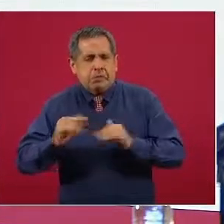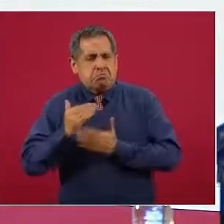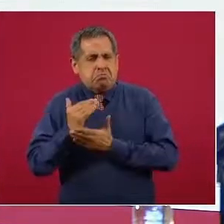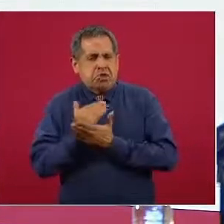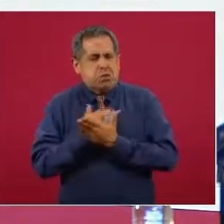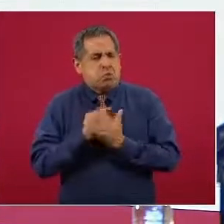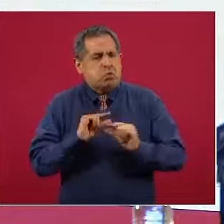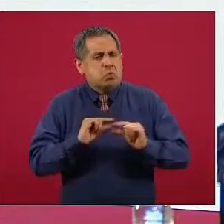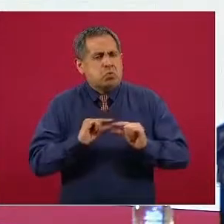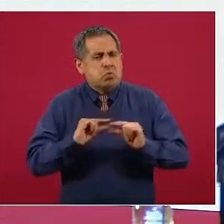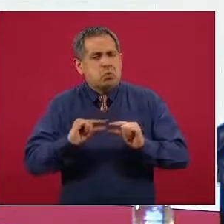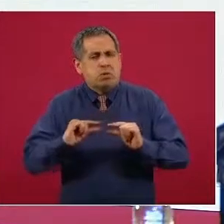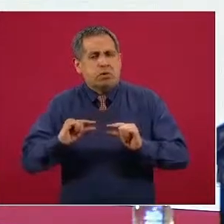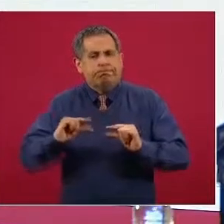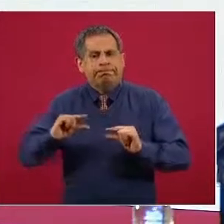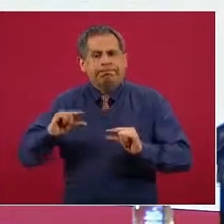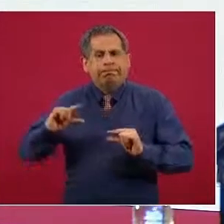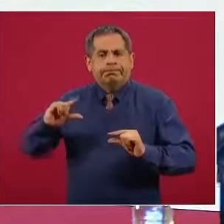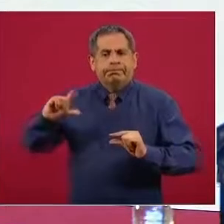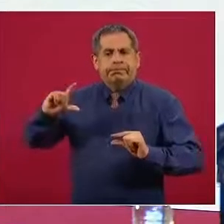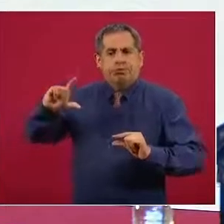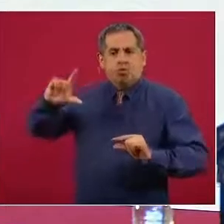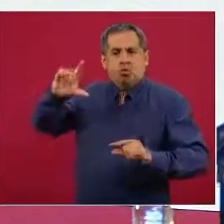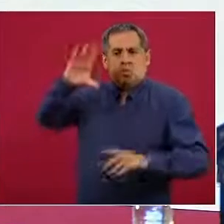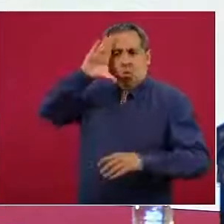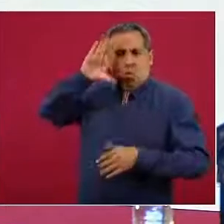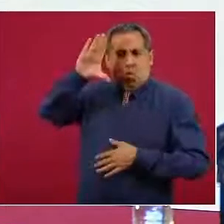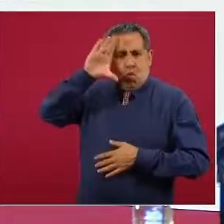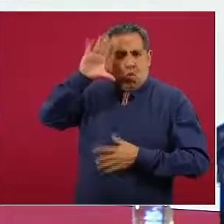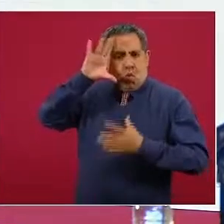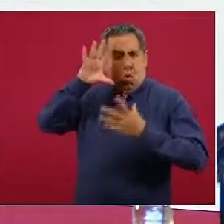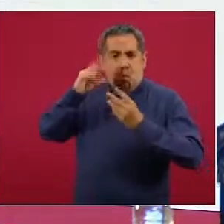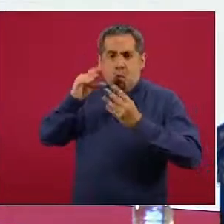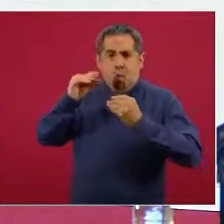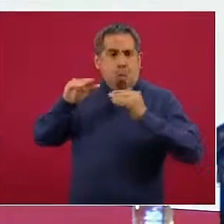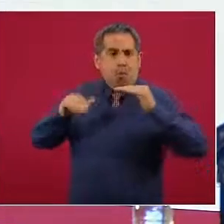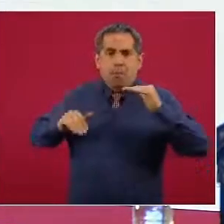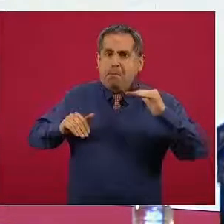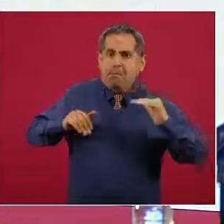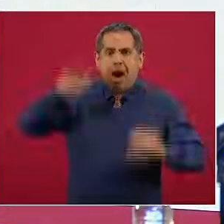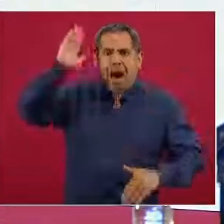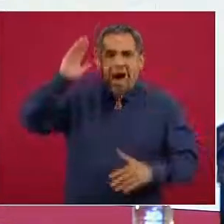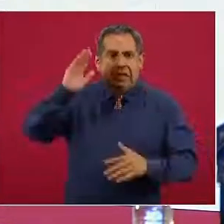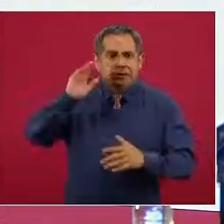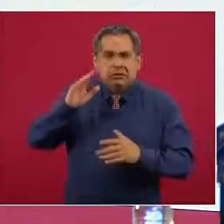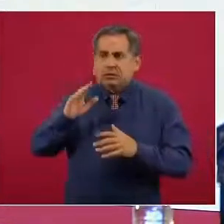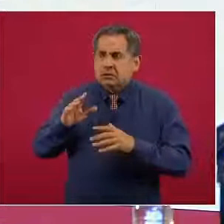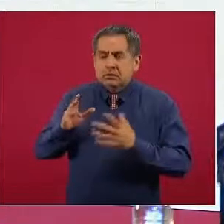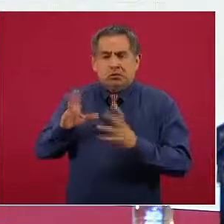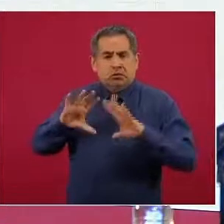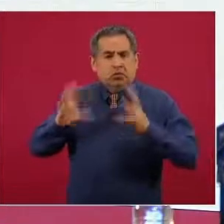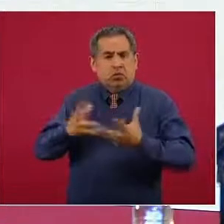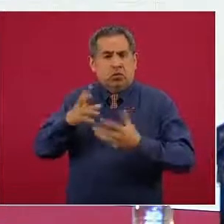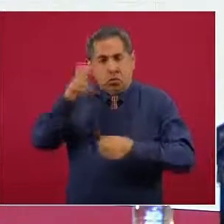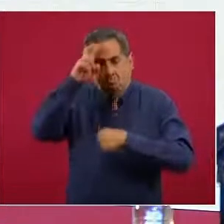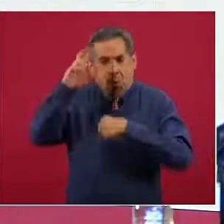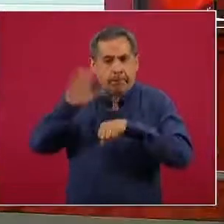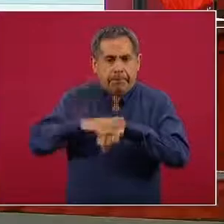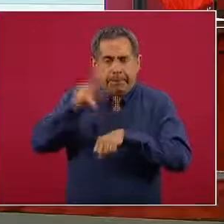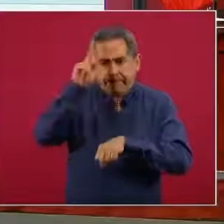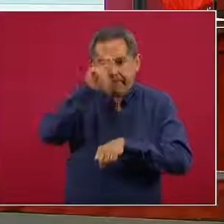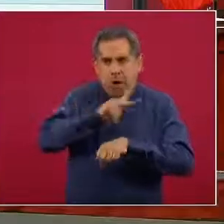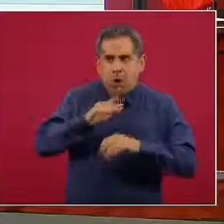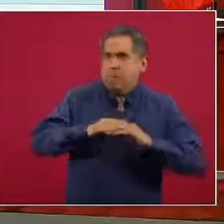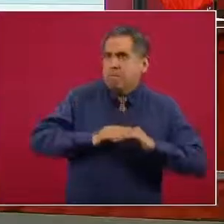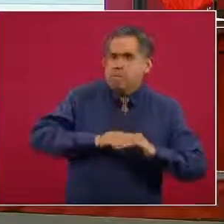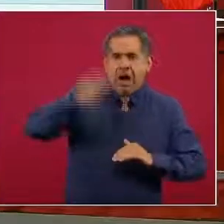menor. Y hoy tenemos un incremento exponencial en la curva epidémica agrupada de toda la región y de la gran